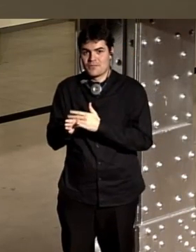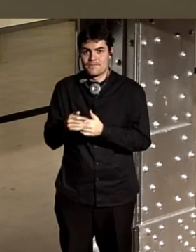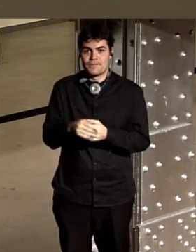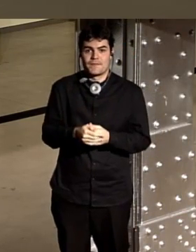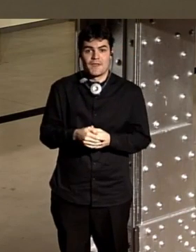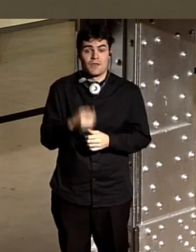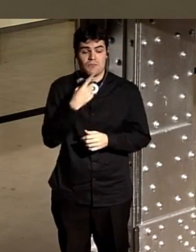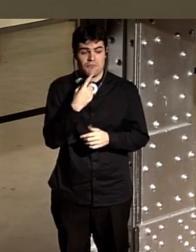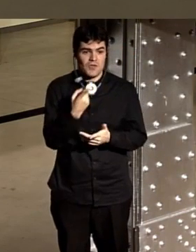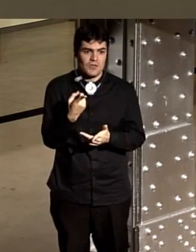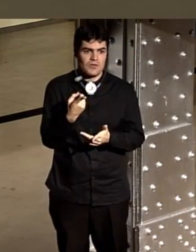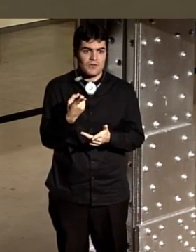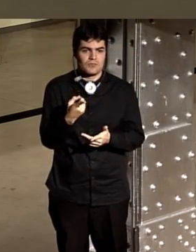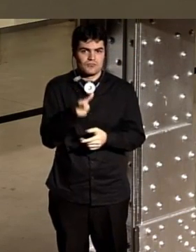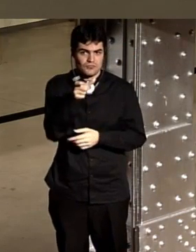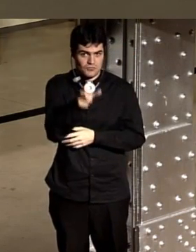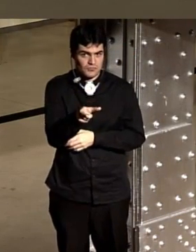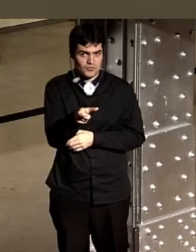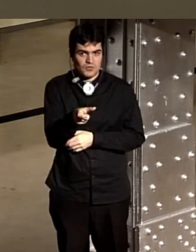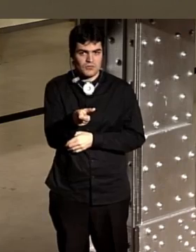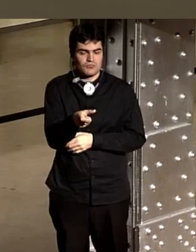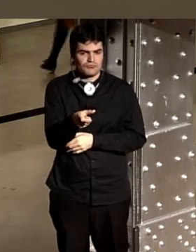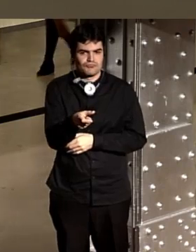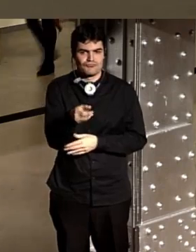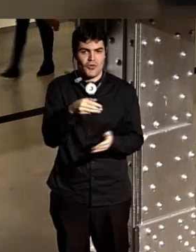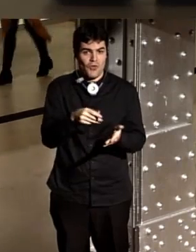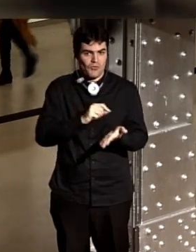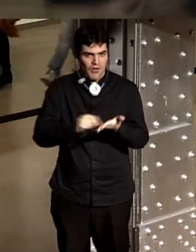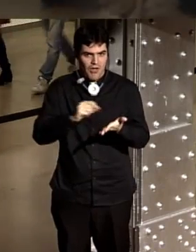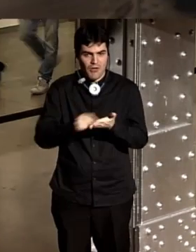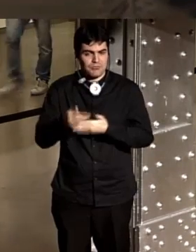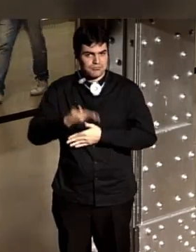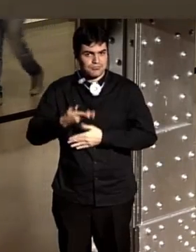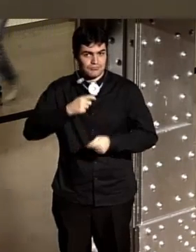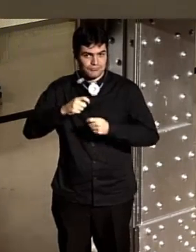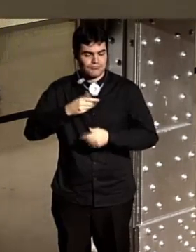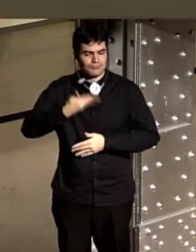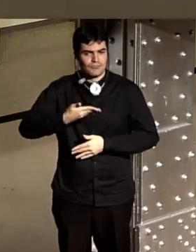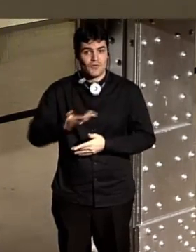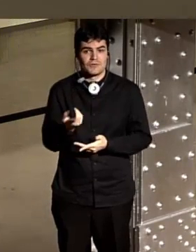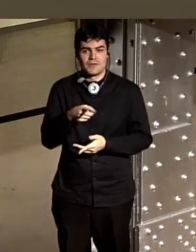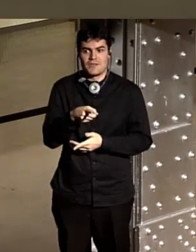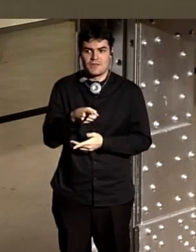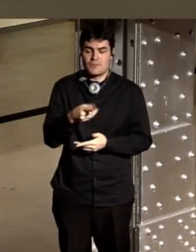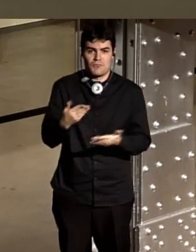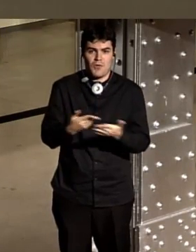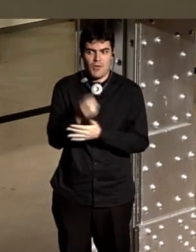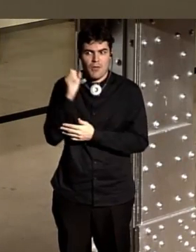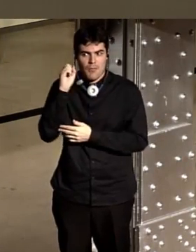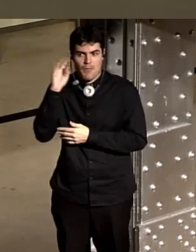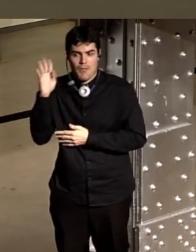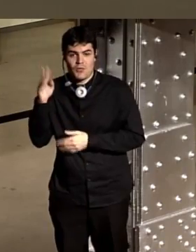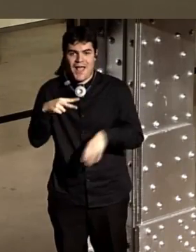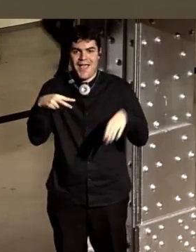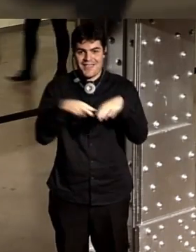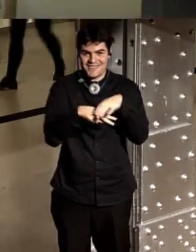uno de los grandes corresponsales americanos que ahora está en New Yorker, y están ahí y le bajan de madrugada a hacer unas pruebas en el TAC y